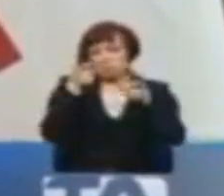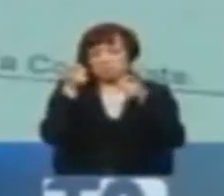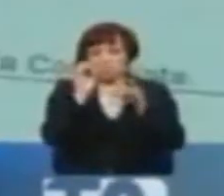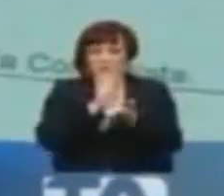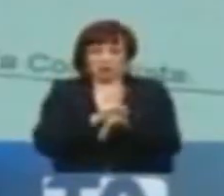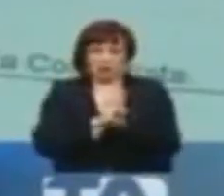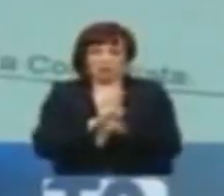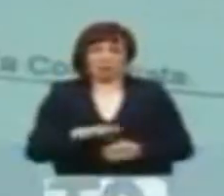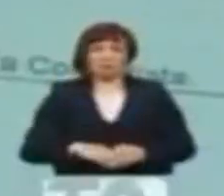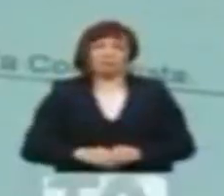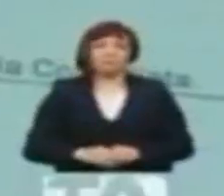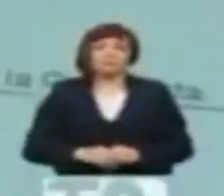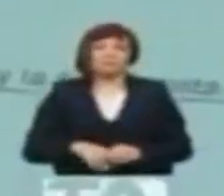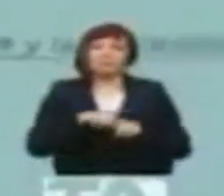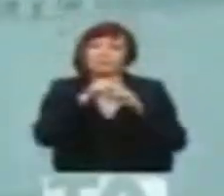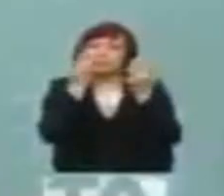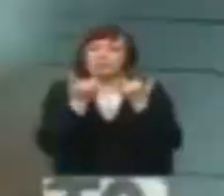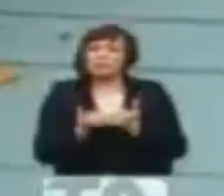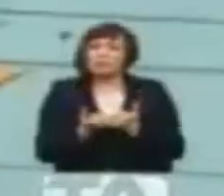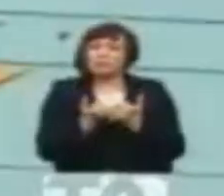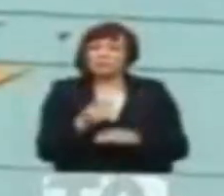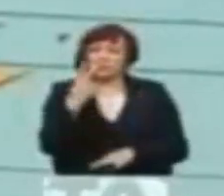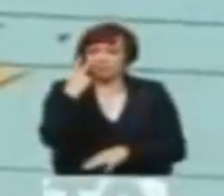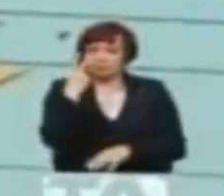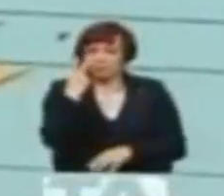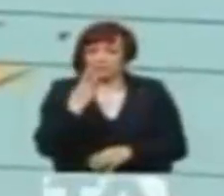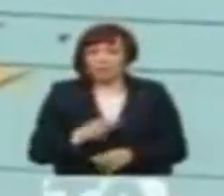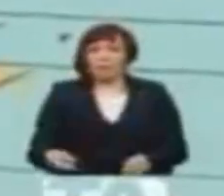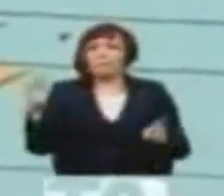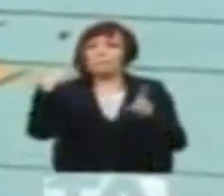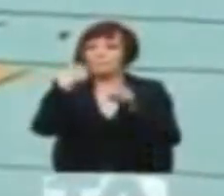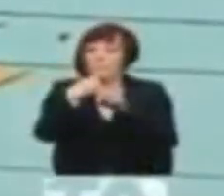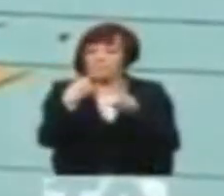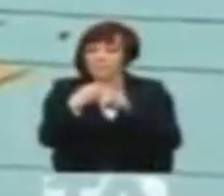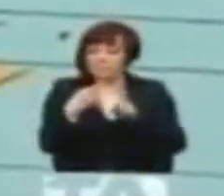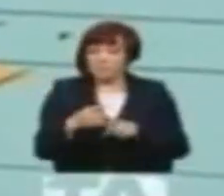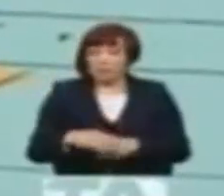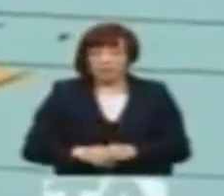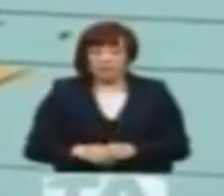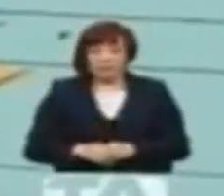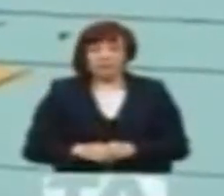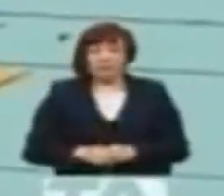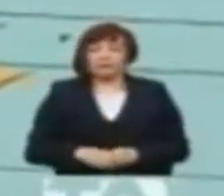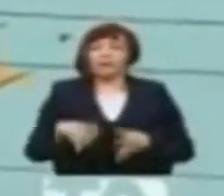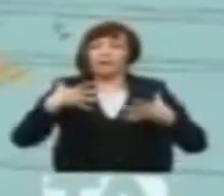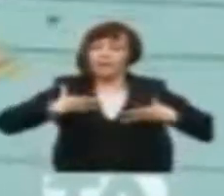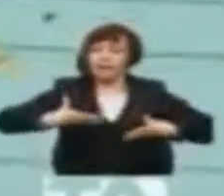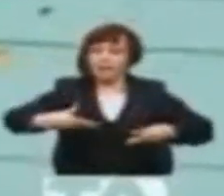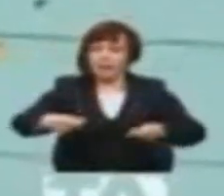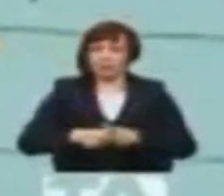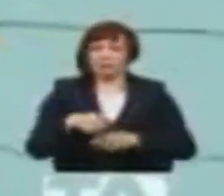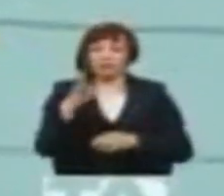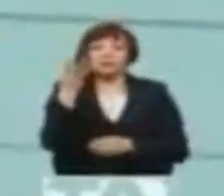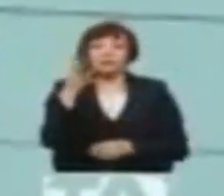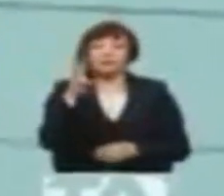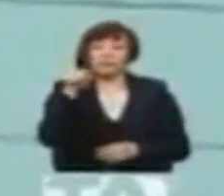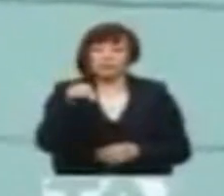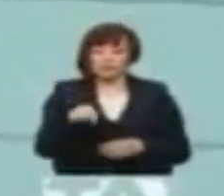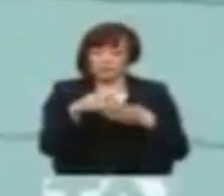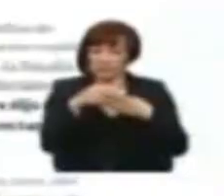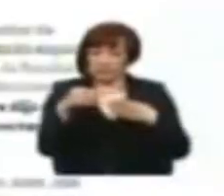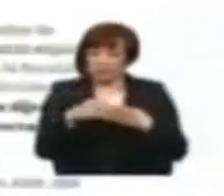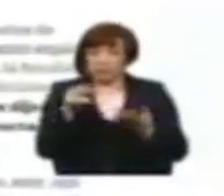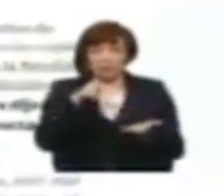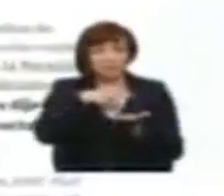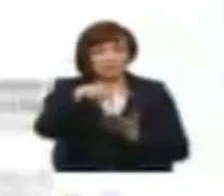de redes. En todo caso, se suma en la lista de productos la elaboración de un concepto institucional por